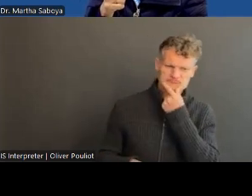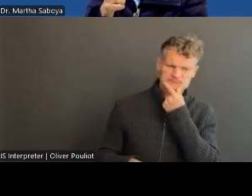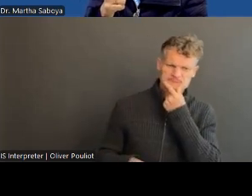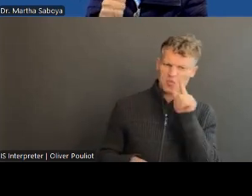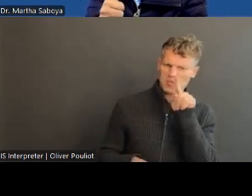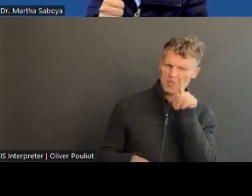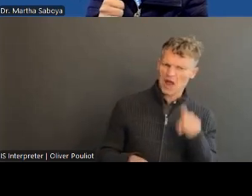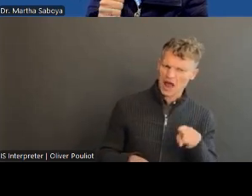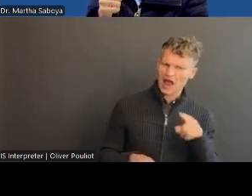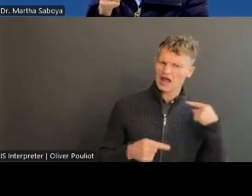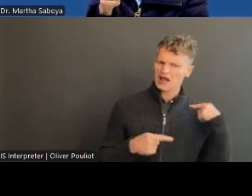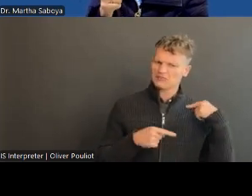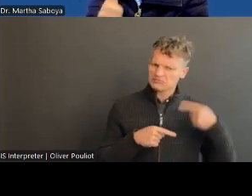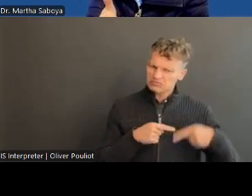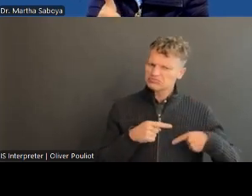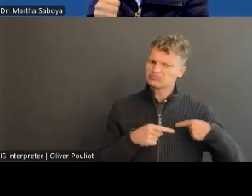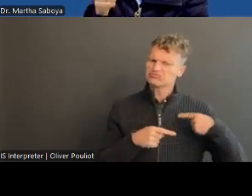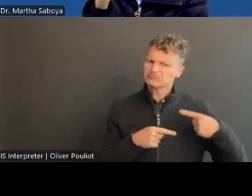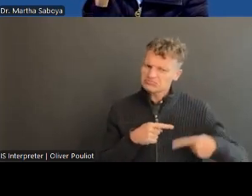poblaciones.